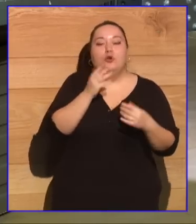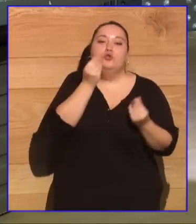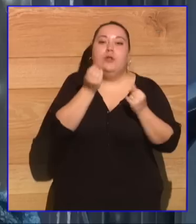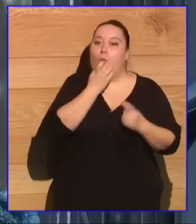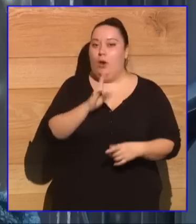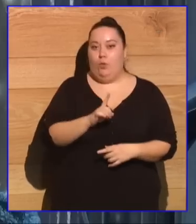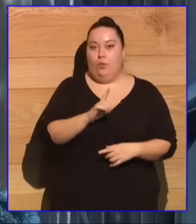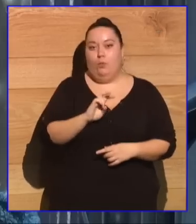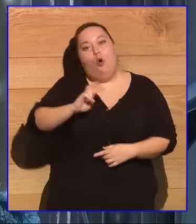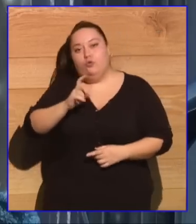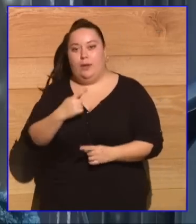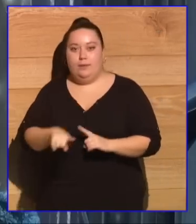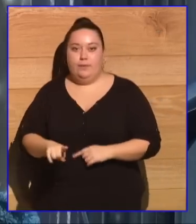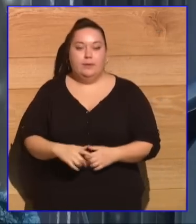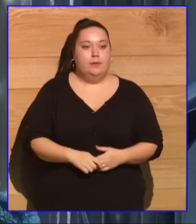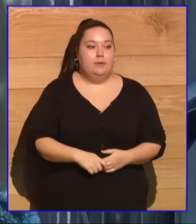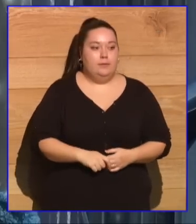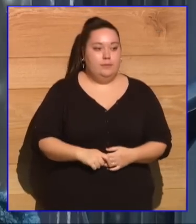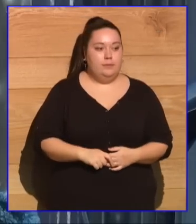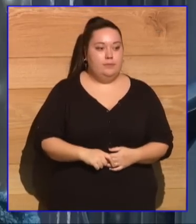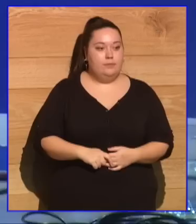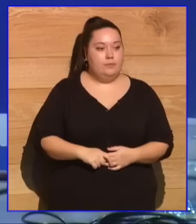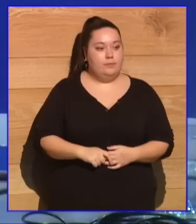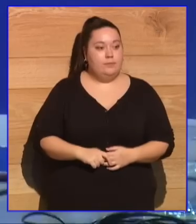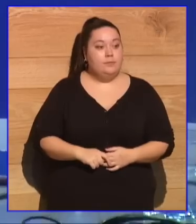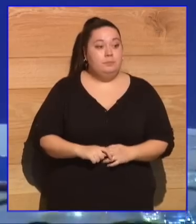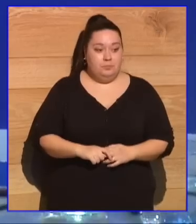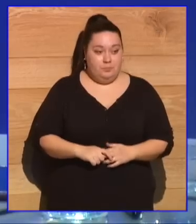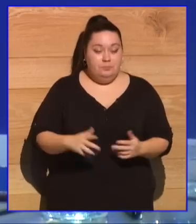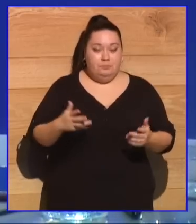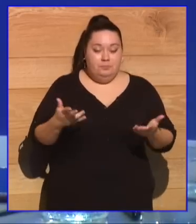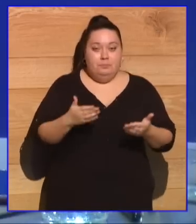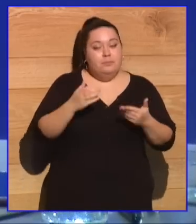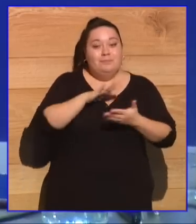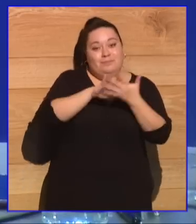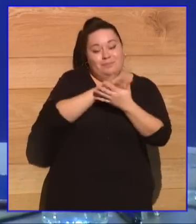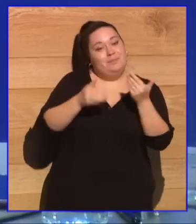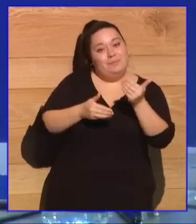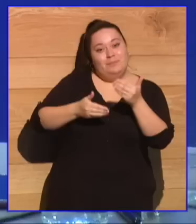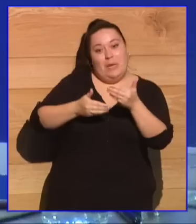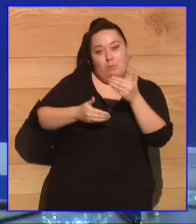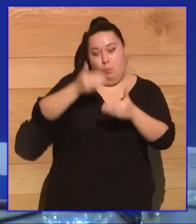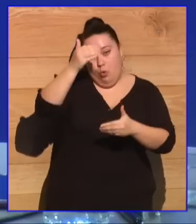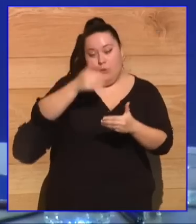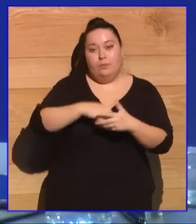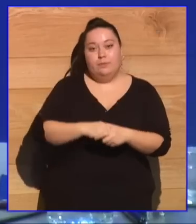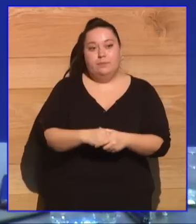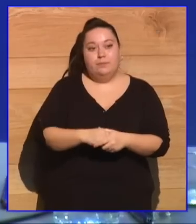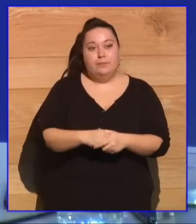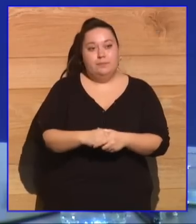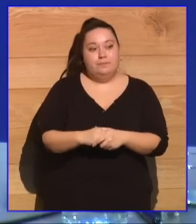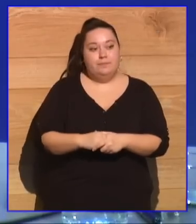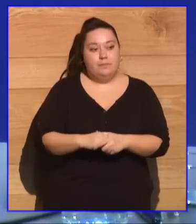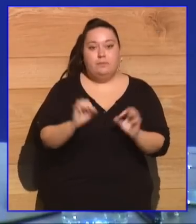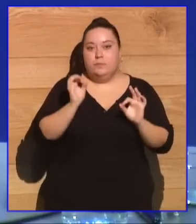ahora lo entiendo. Claro. Vale, entonces, estábamos con el muro, la obra en sí, y es